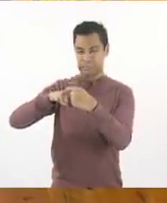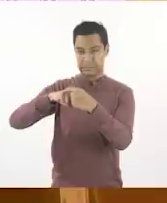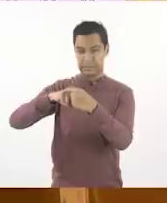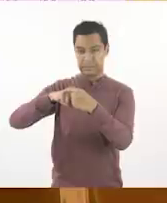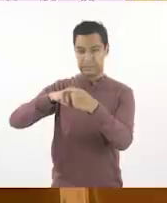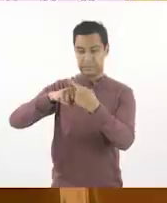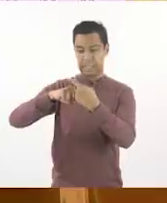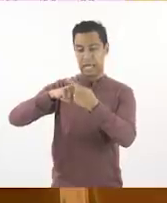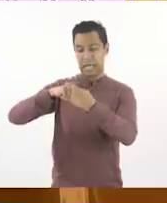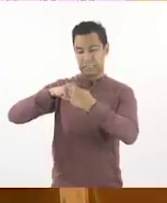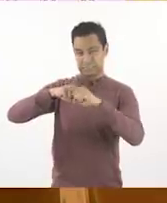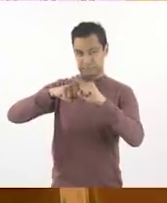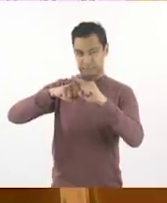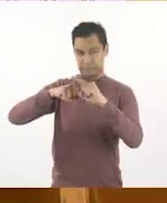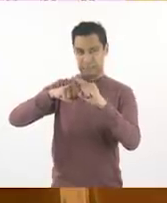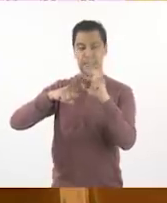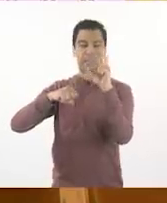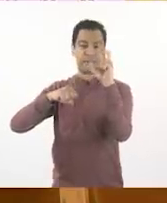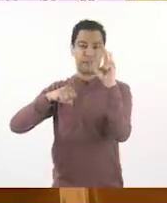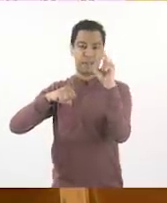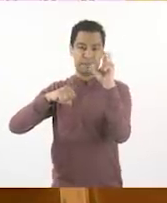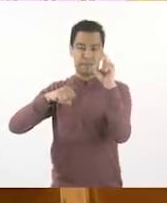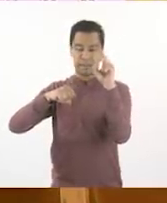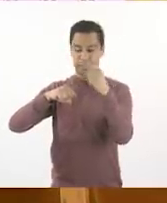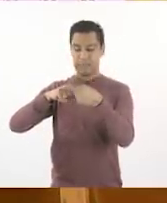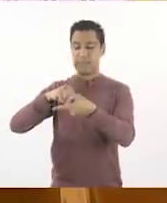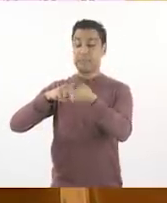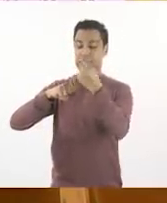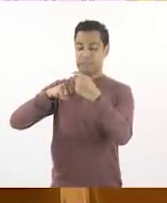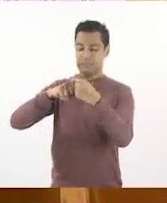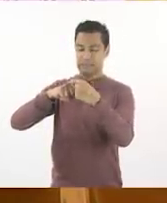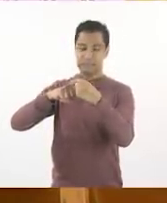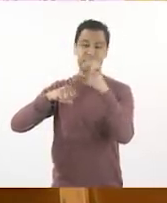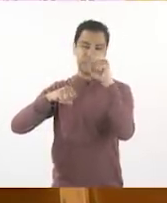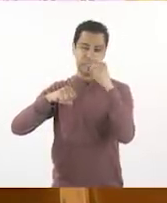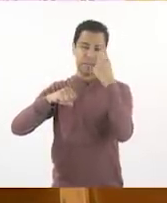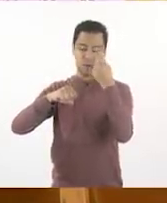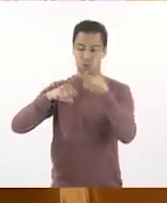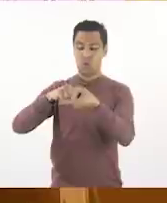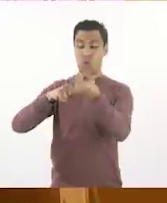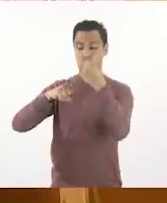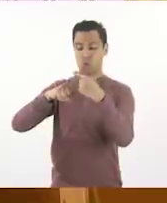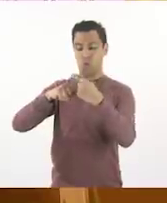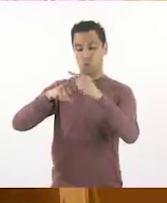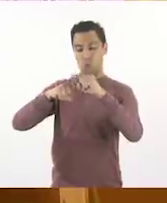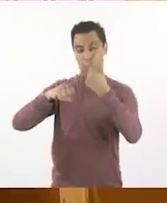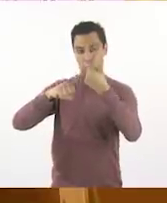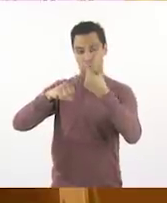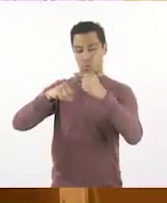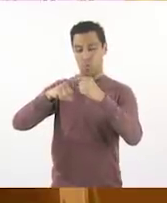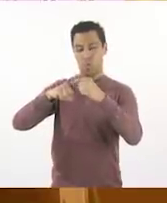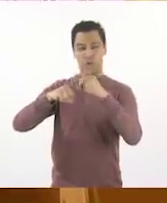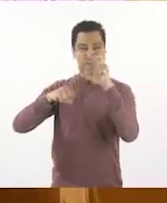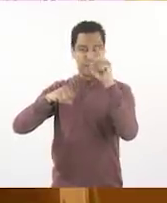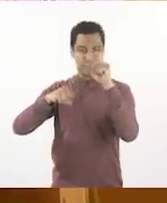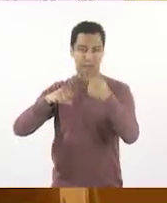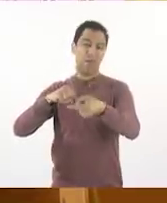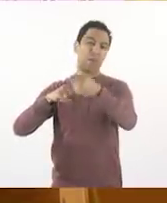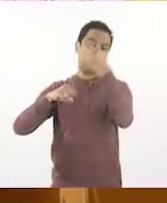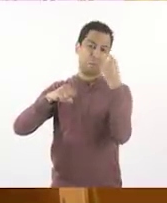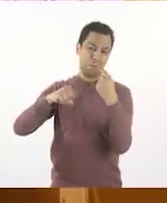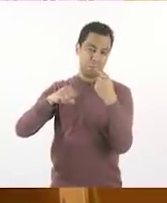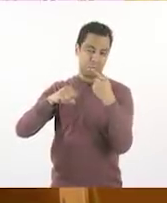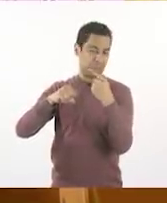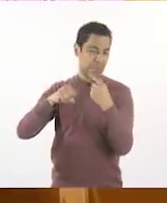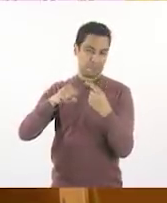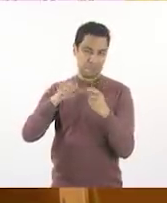30 o 30 días, ¿sí? Continuamos 31, el huequito 30, el siguiente